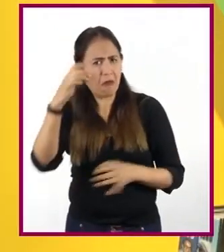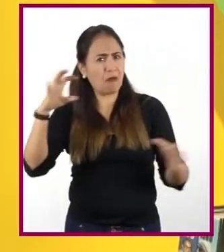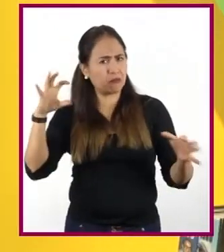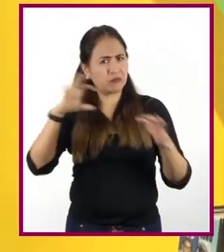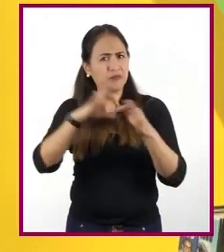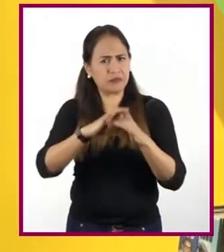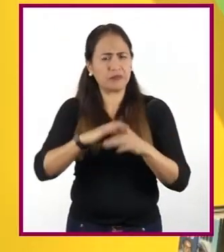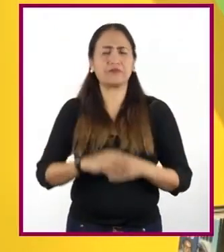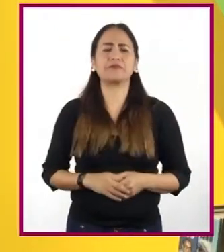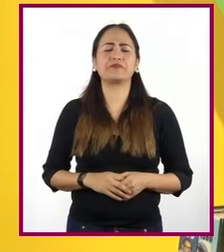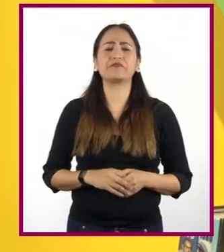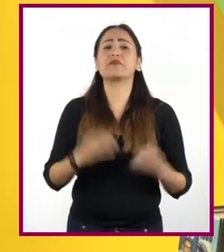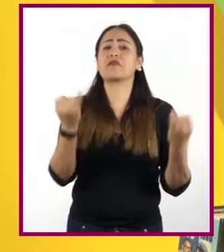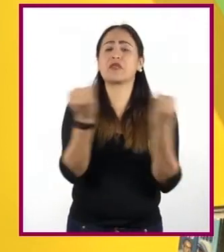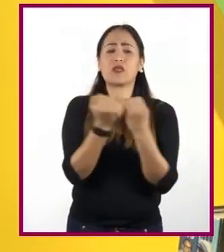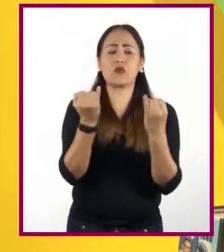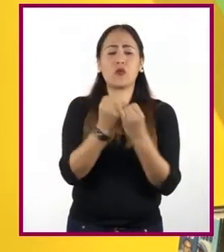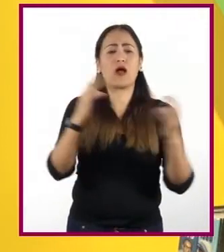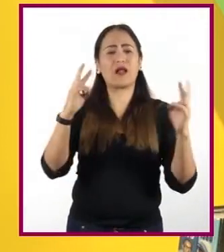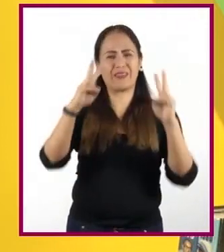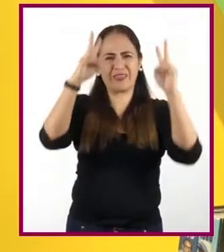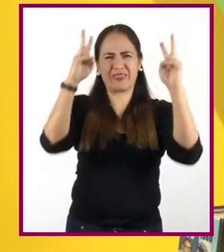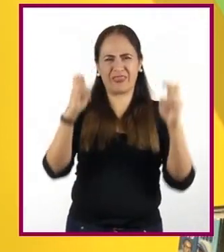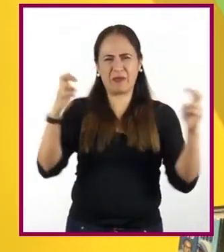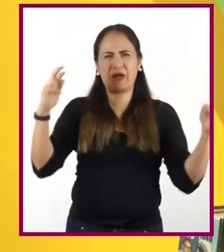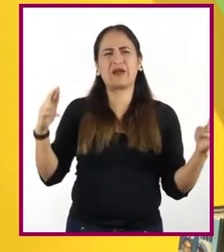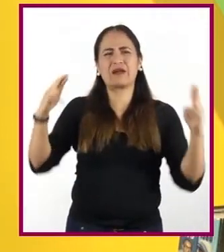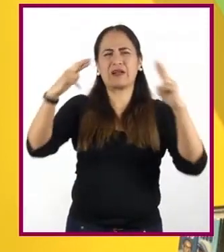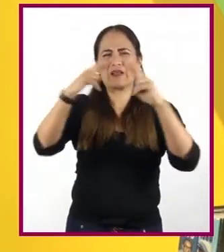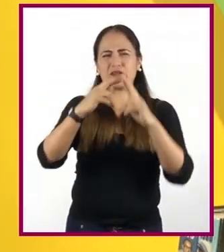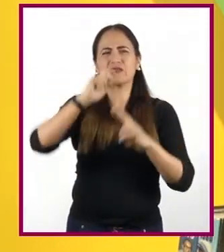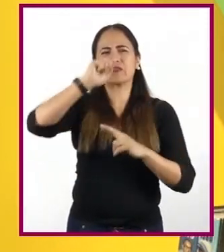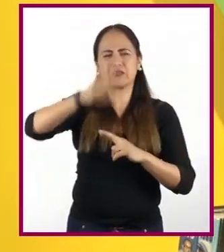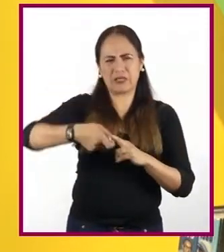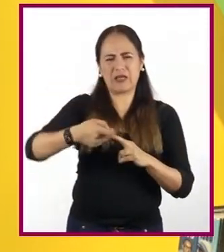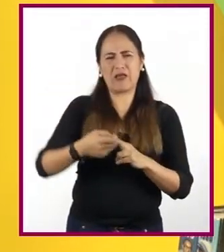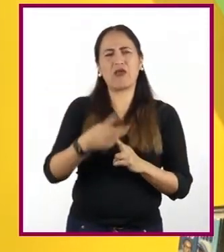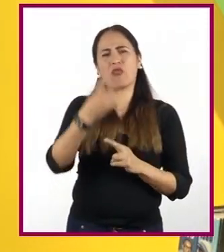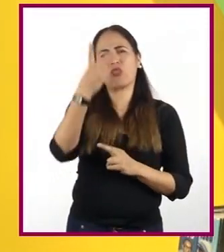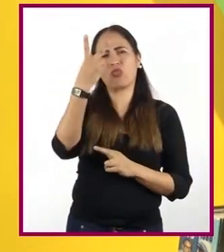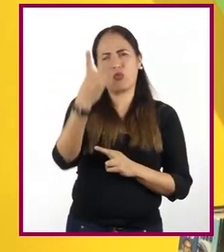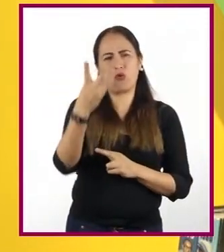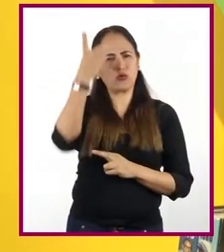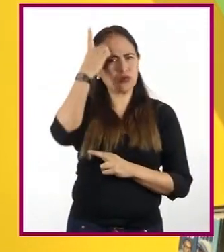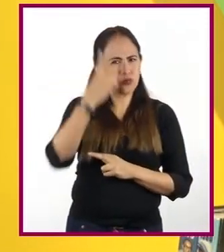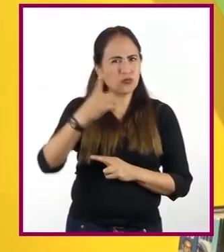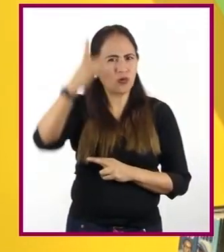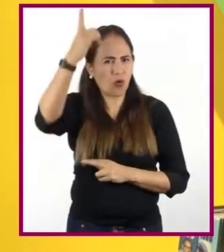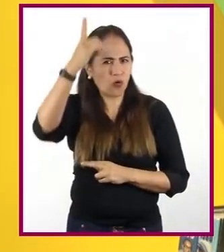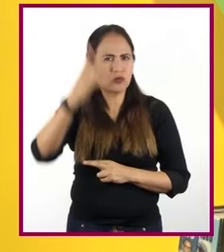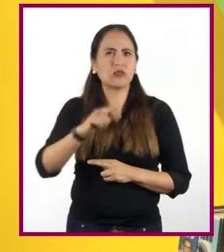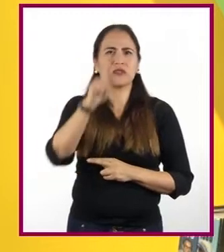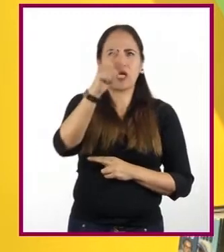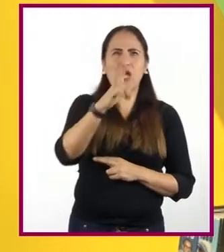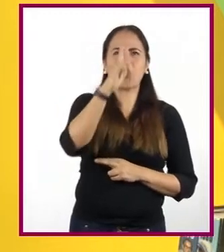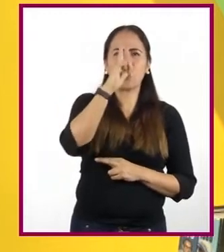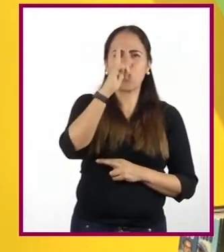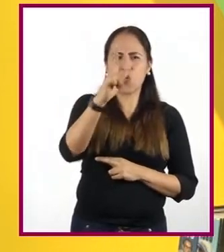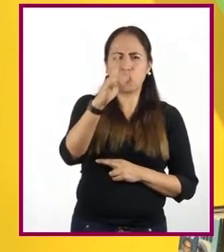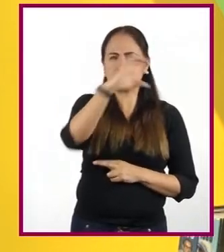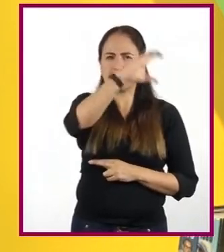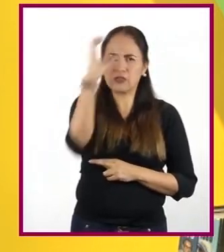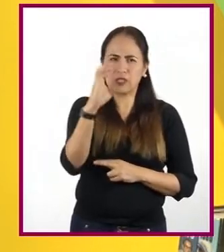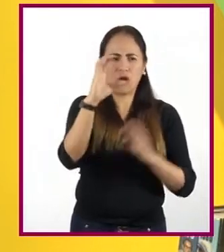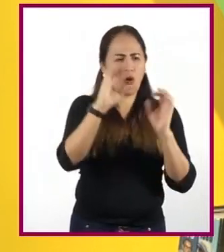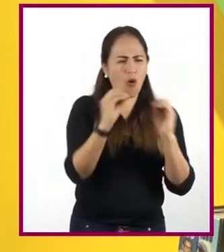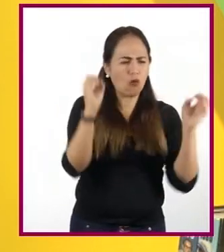visión religiosa se basaba en la batalla de la dualidad del universo, entre las fuerzas de la luz o del cielo y la oscuridad